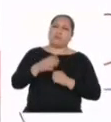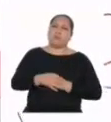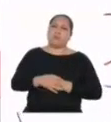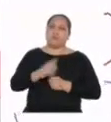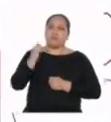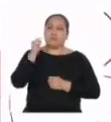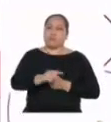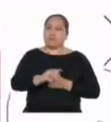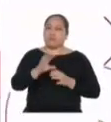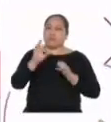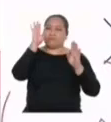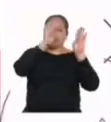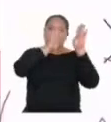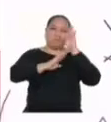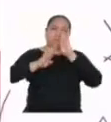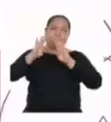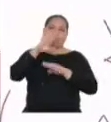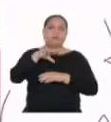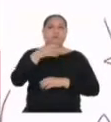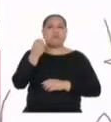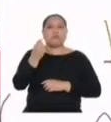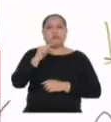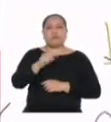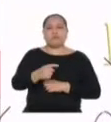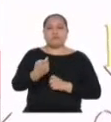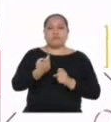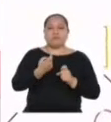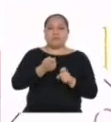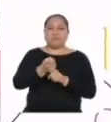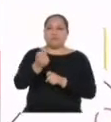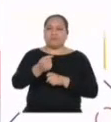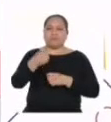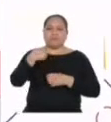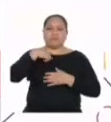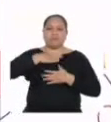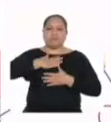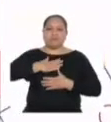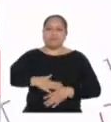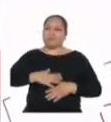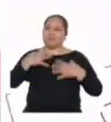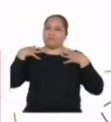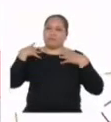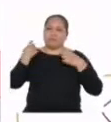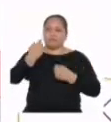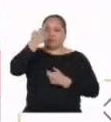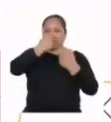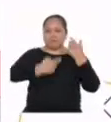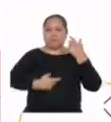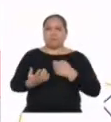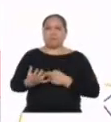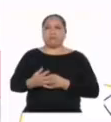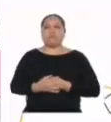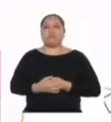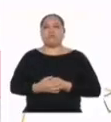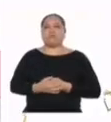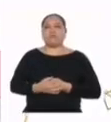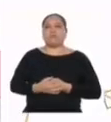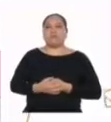permitido. Esto es muy preocupante, porque tiene efectos irreversibles en la salud humana.